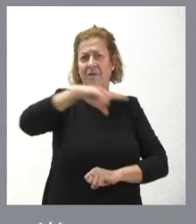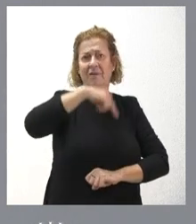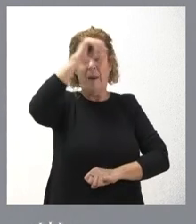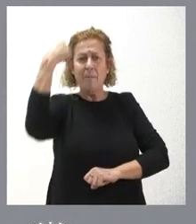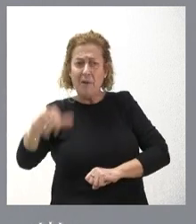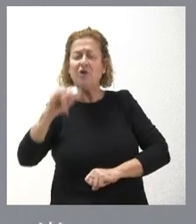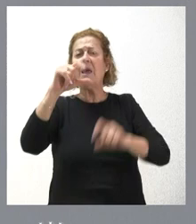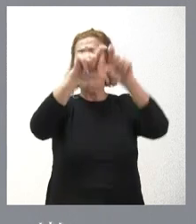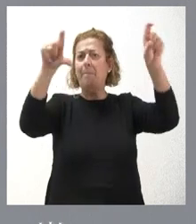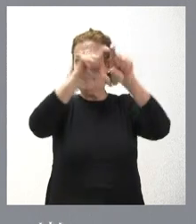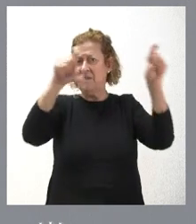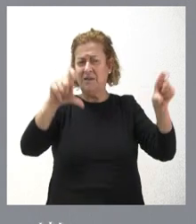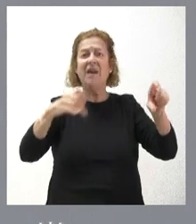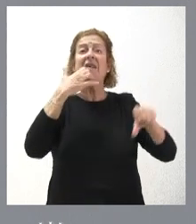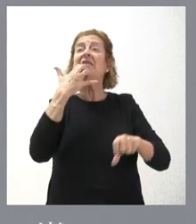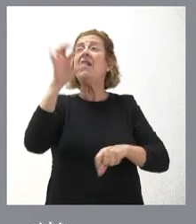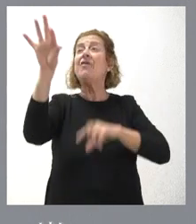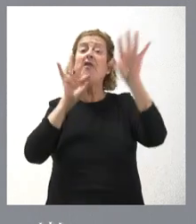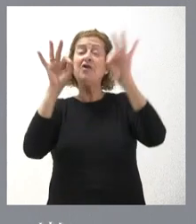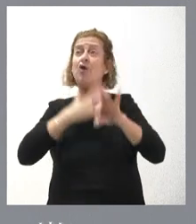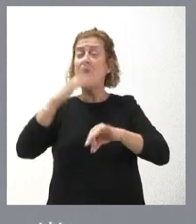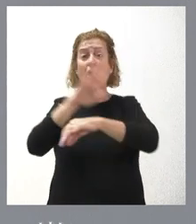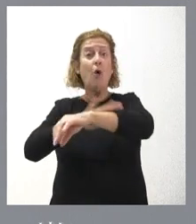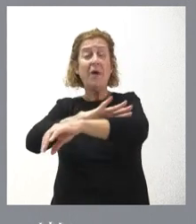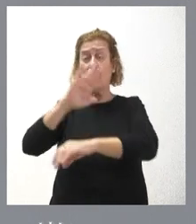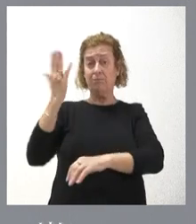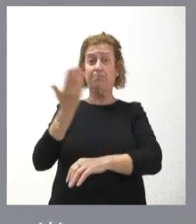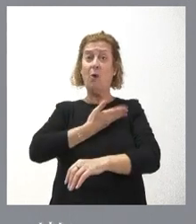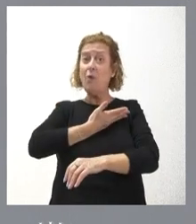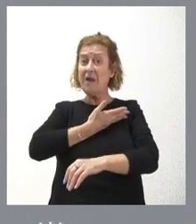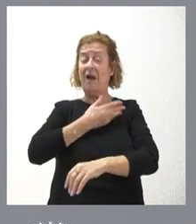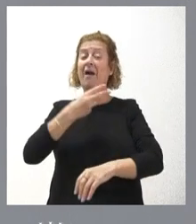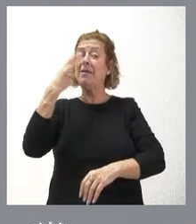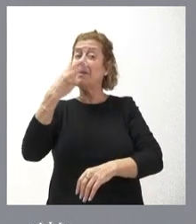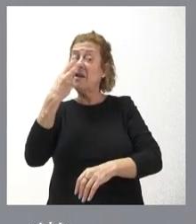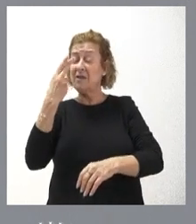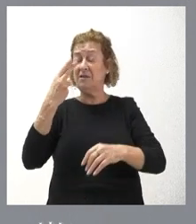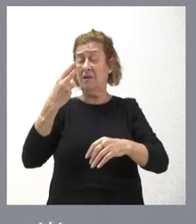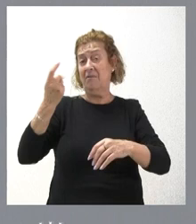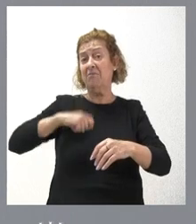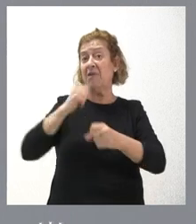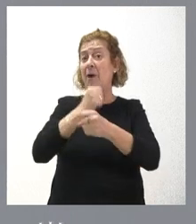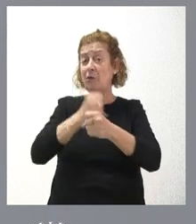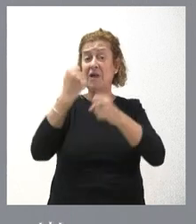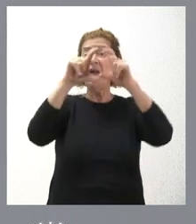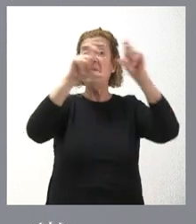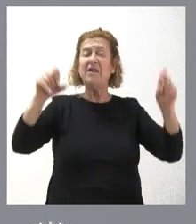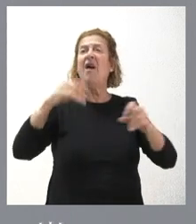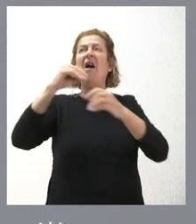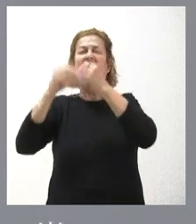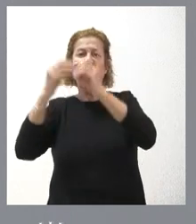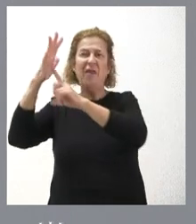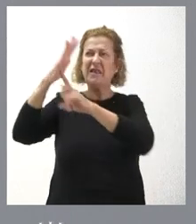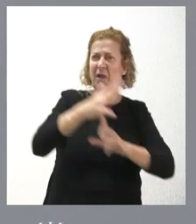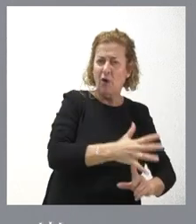empresas Y si hay decisiones del gobierno que perjudican los intereses de los trabaj y de las empresas que crean discriminaciones y atentan contra la